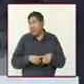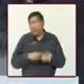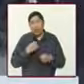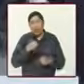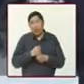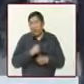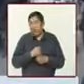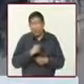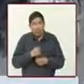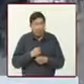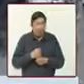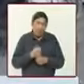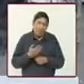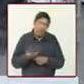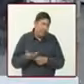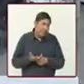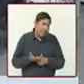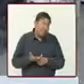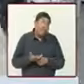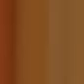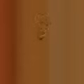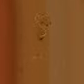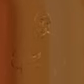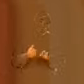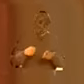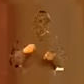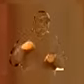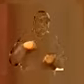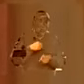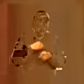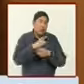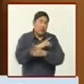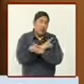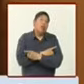más trabajo, otros días no, pero sí, ¿no? Podemos descansar.